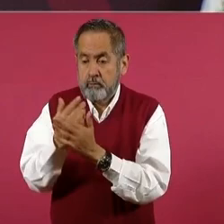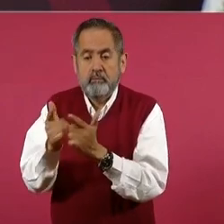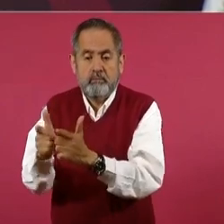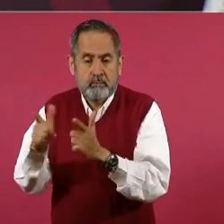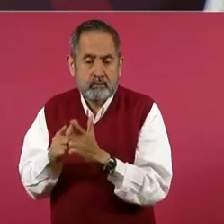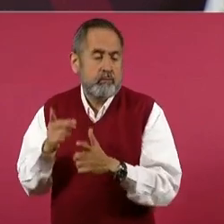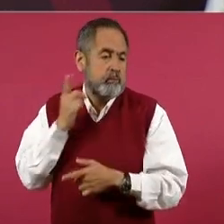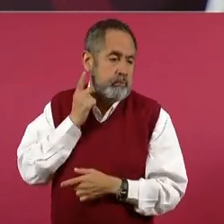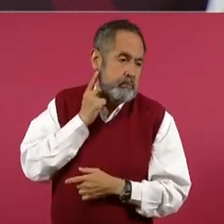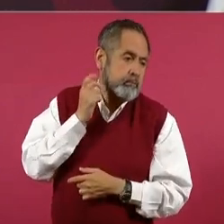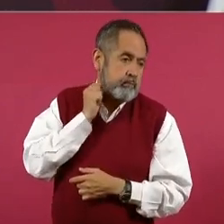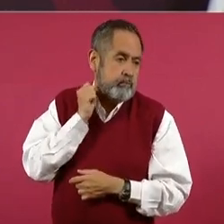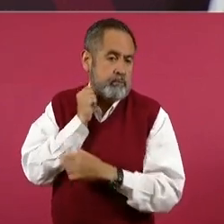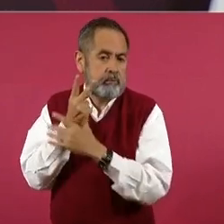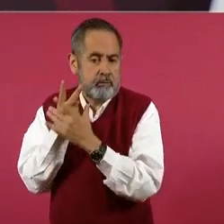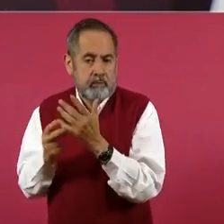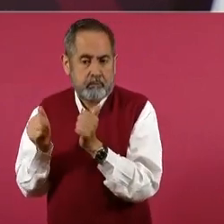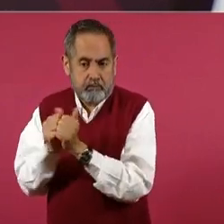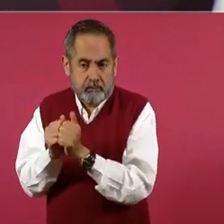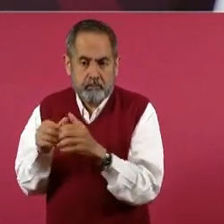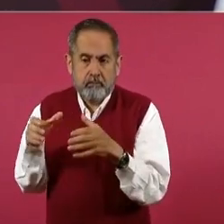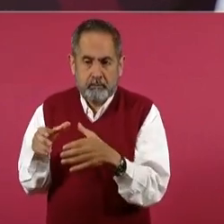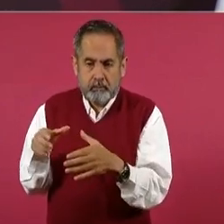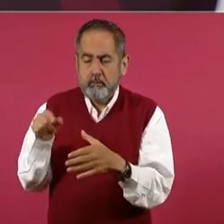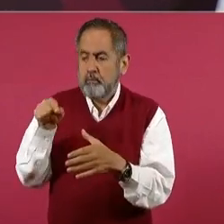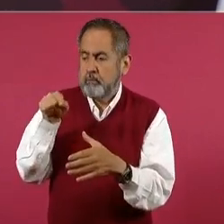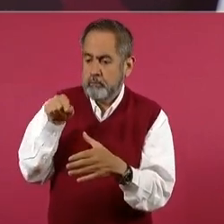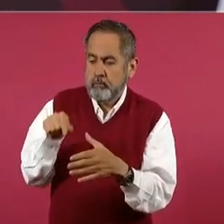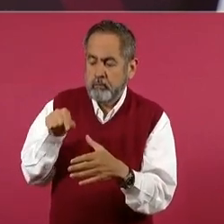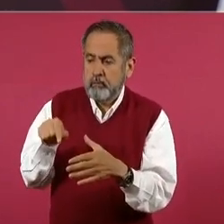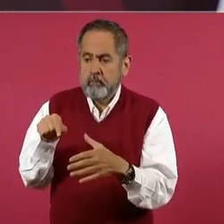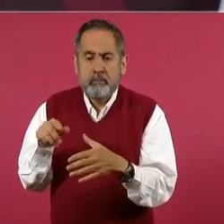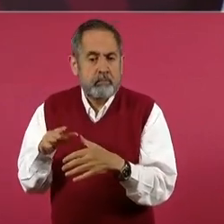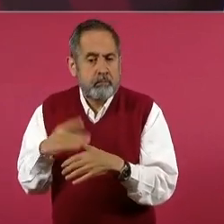legislatura, porque se van a